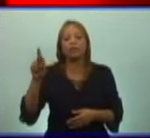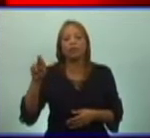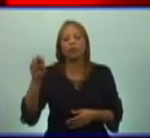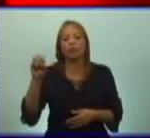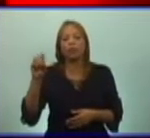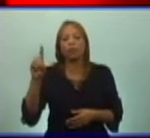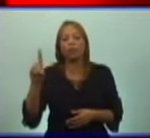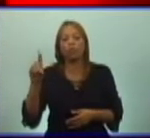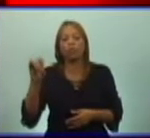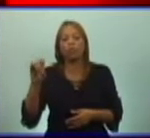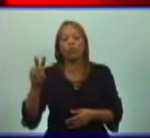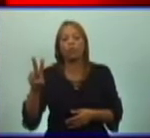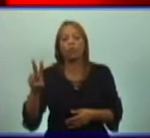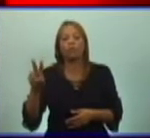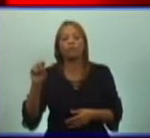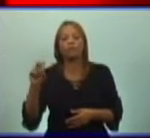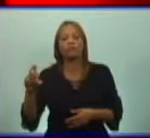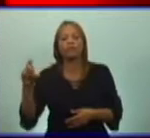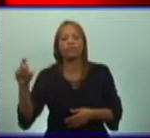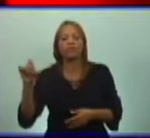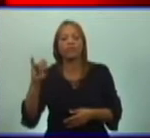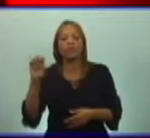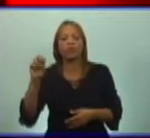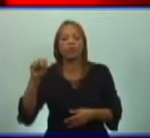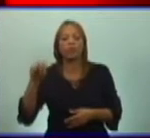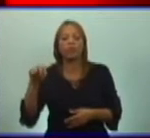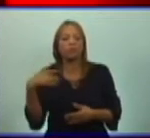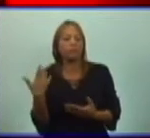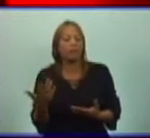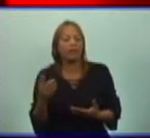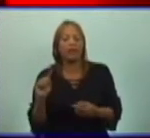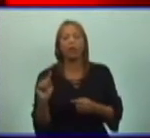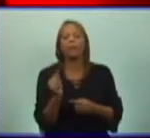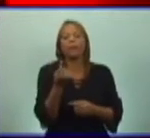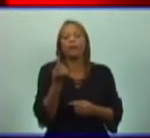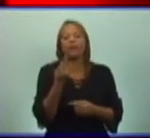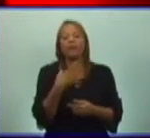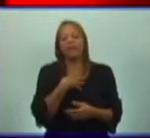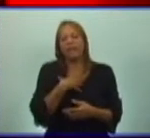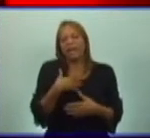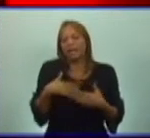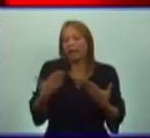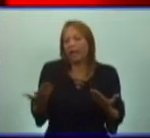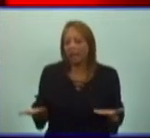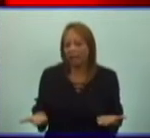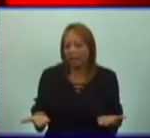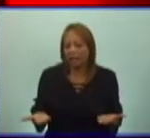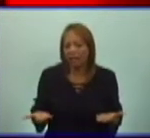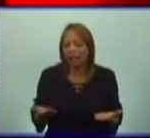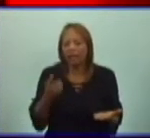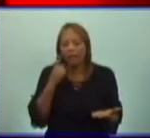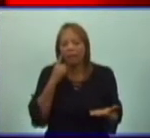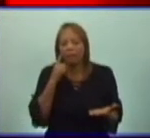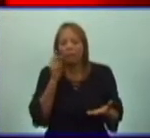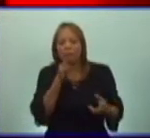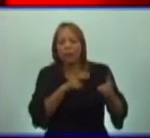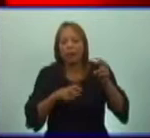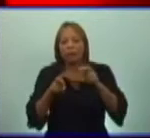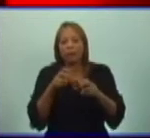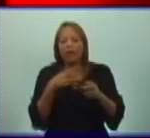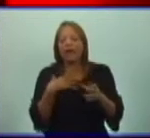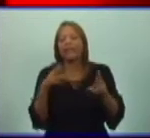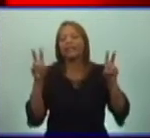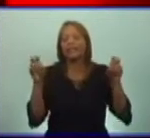Bueno, no debe faltar de qué trata el trabajo práctico. ¿Dónde lo van a encontrar? Desde el propio